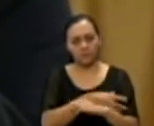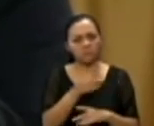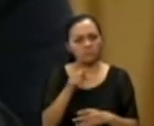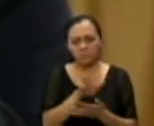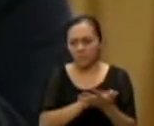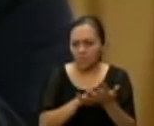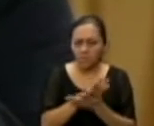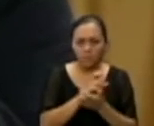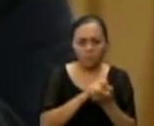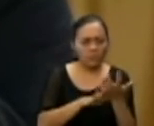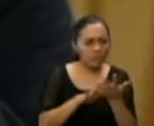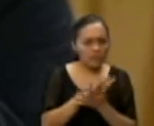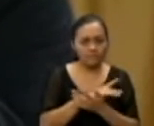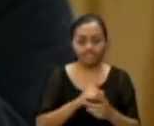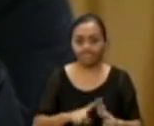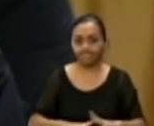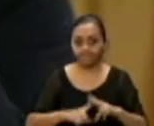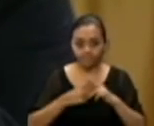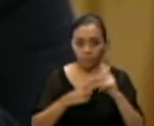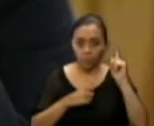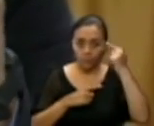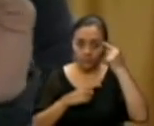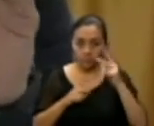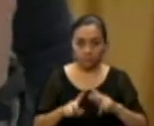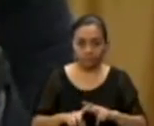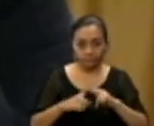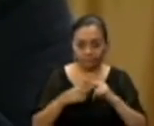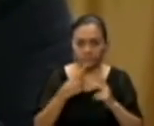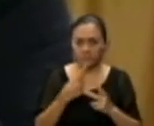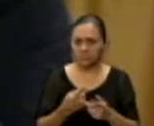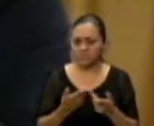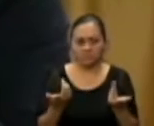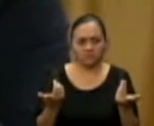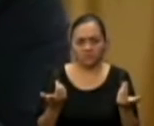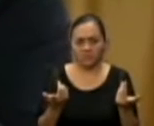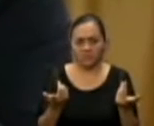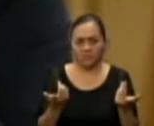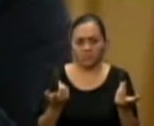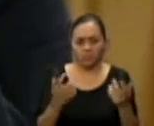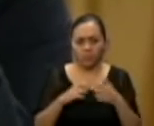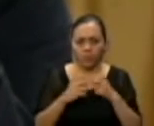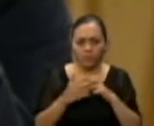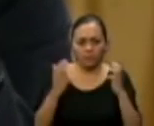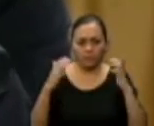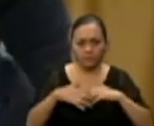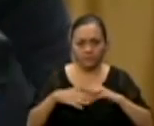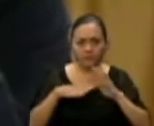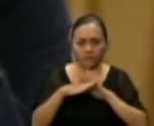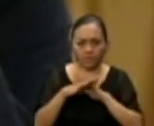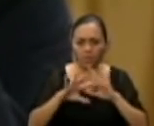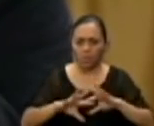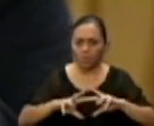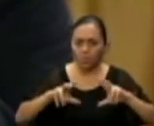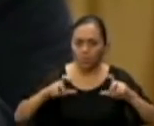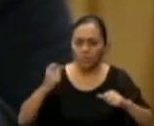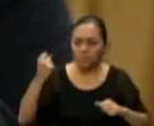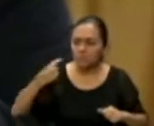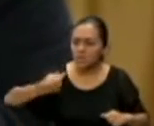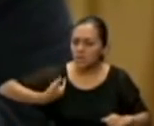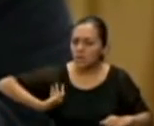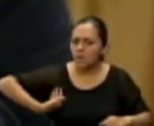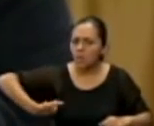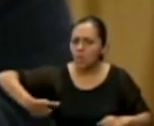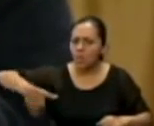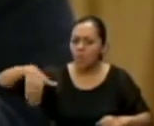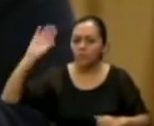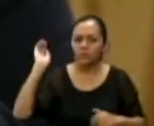cuando empezó nuestro gobierno prácticamente estaba en impunidad del periodo bancaria se habían robado miles de millones de dólares ciertos banqueros